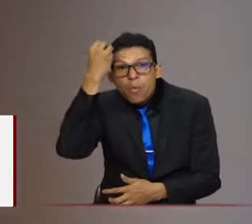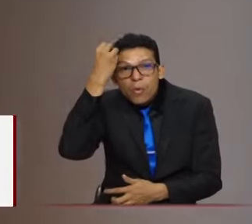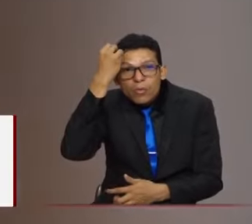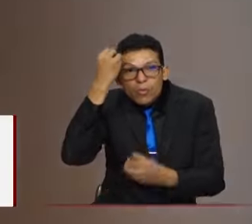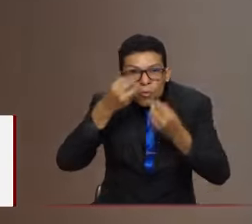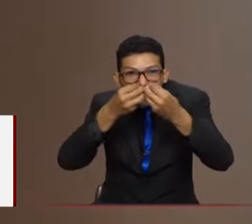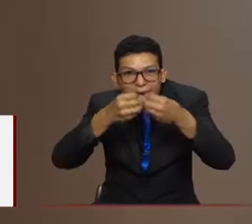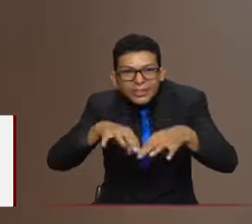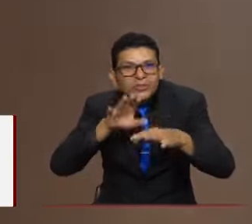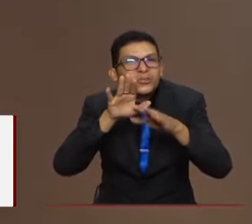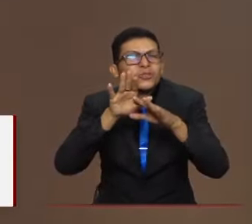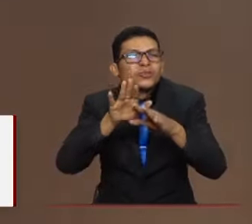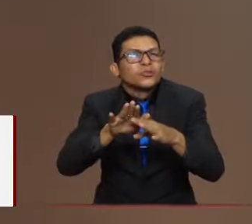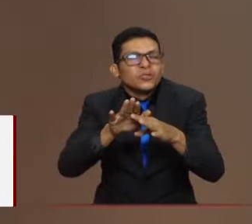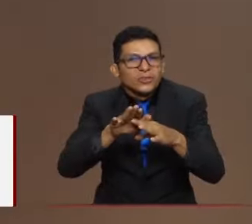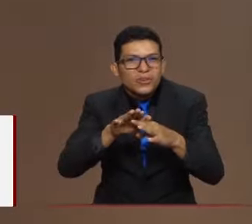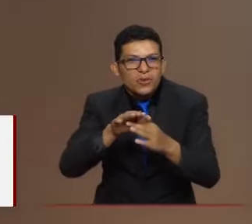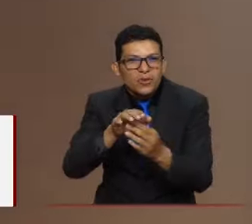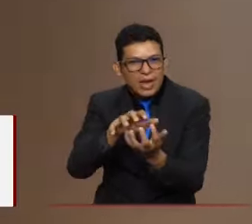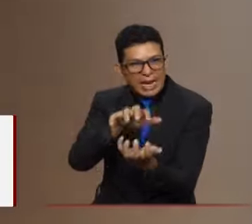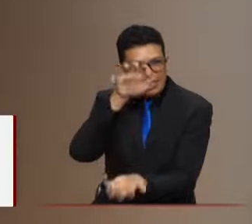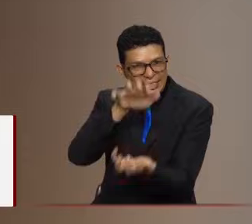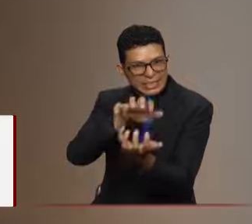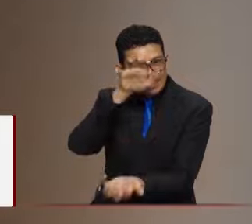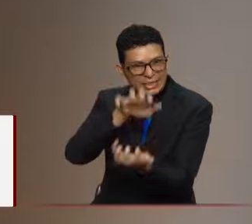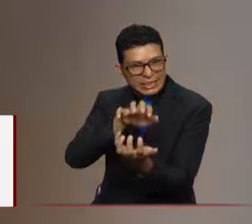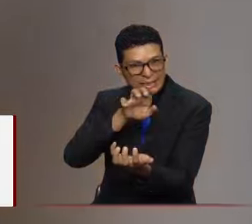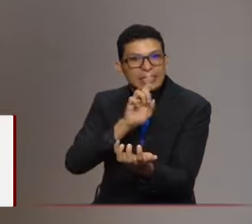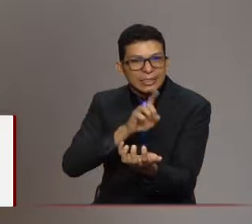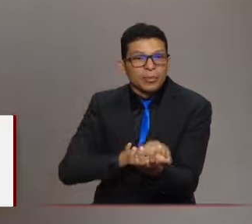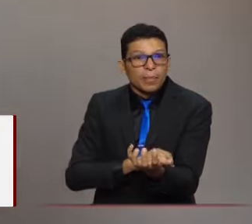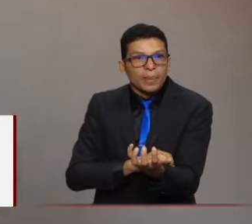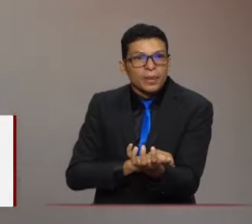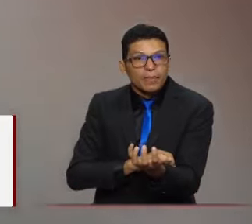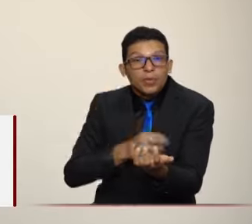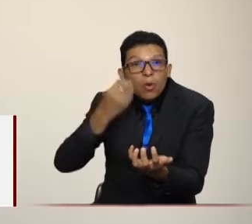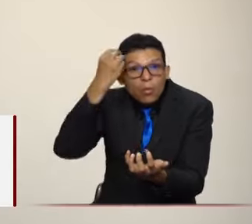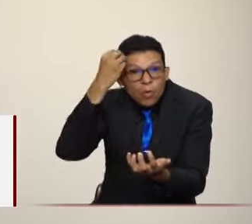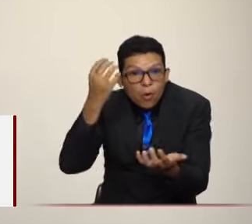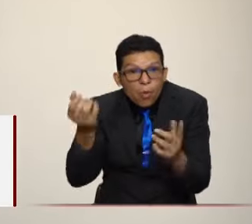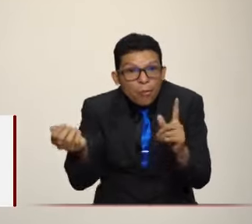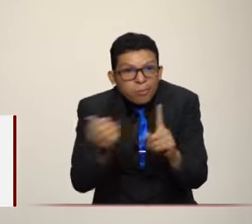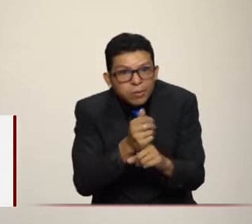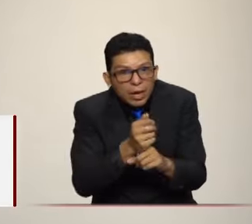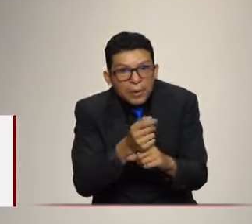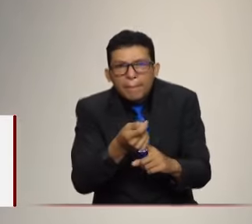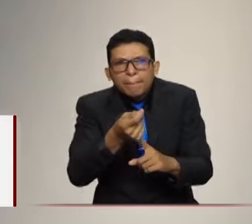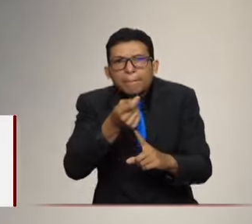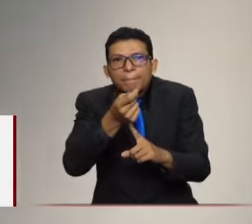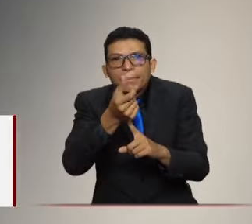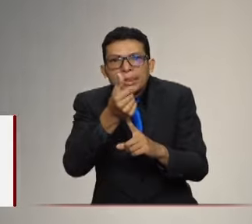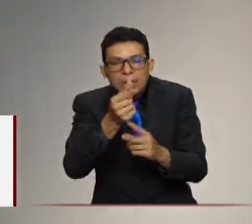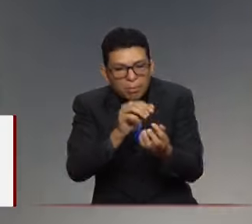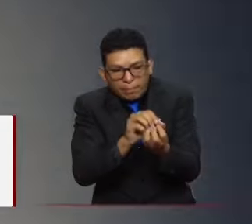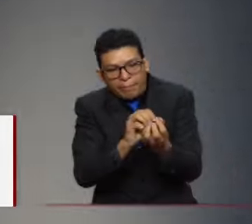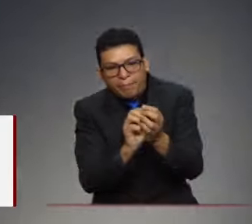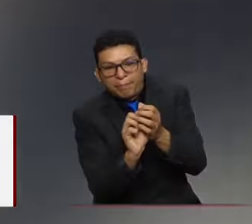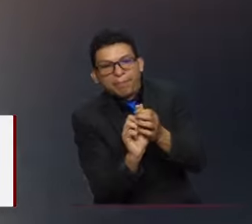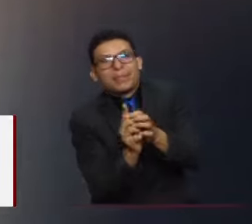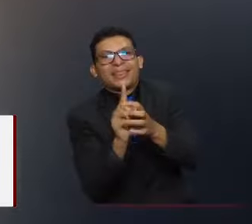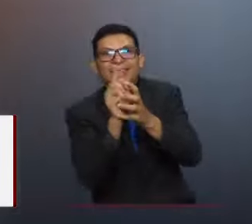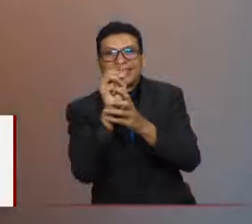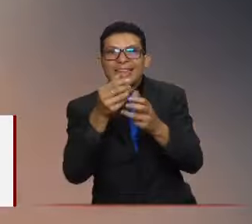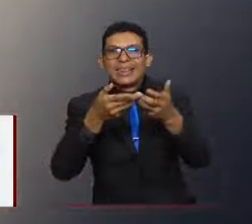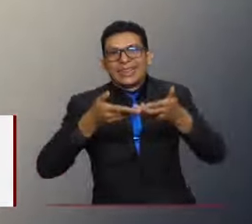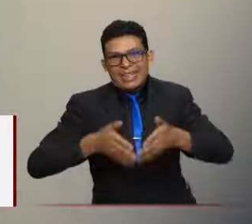condominio en el municipio de Jamundí. Estos eclosionaron minutos después de ser hallados en medio de una poda. Las